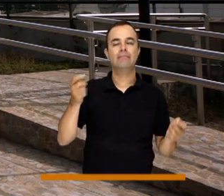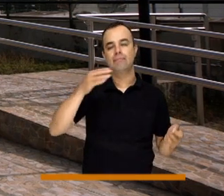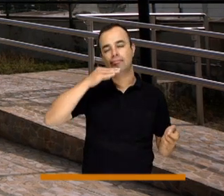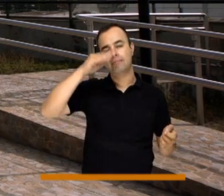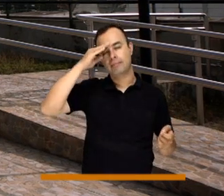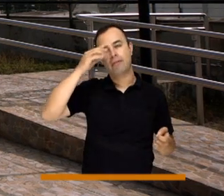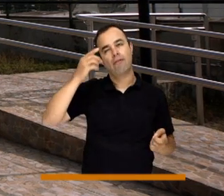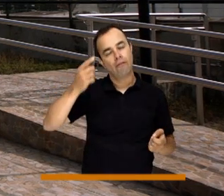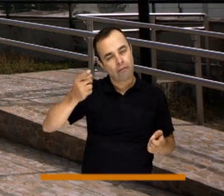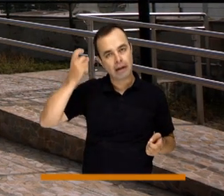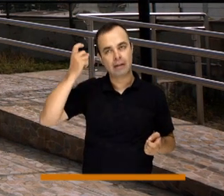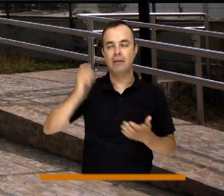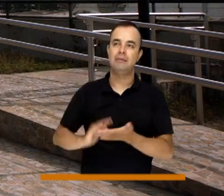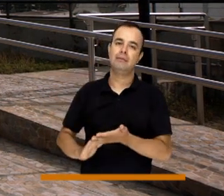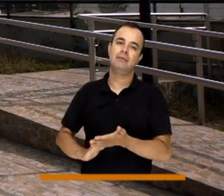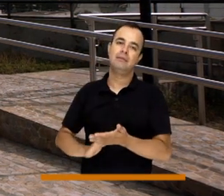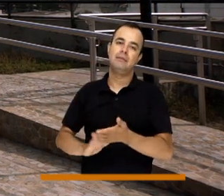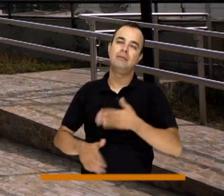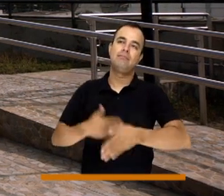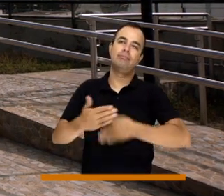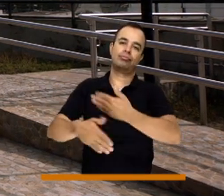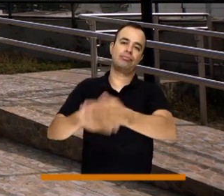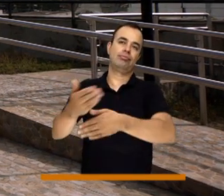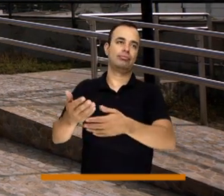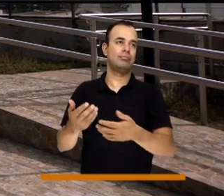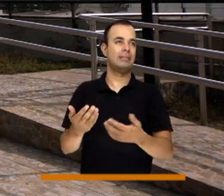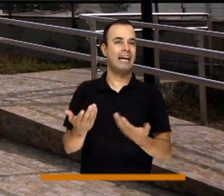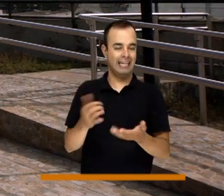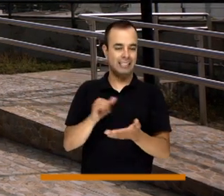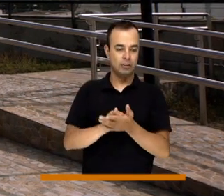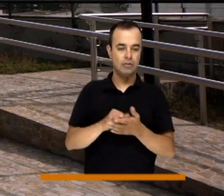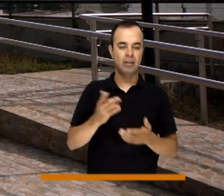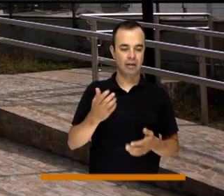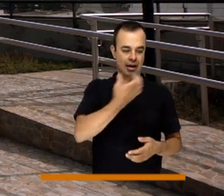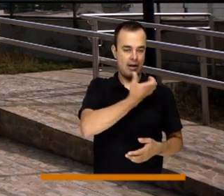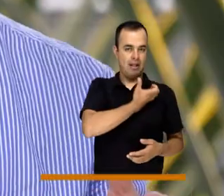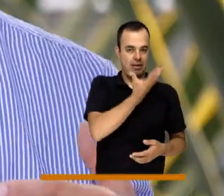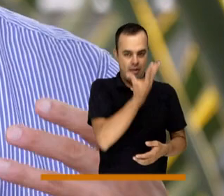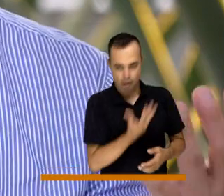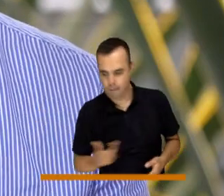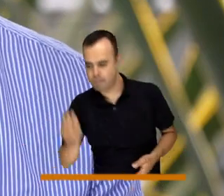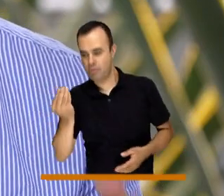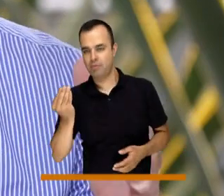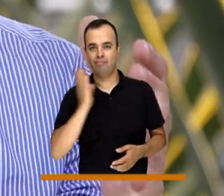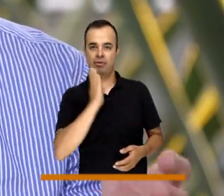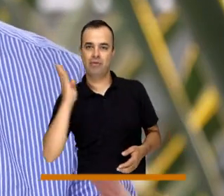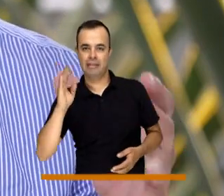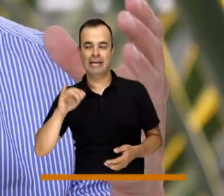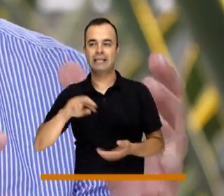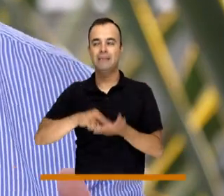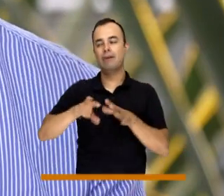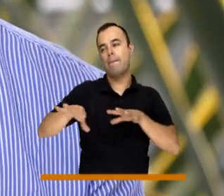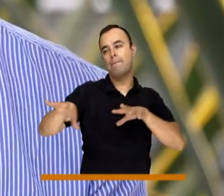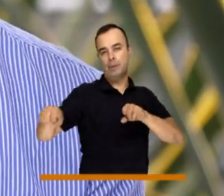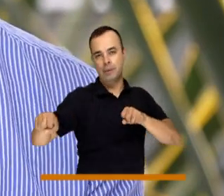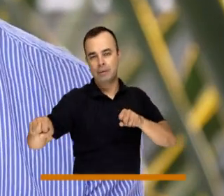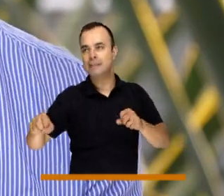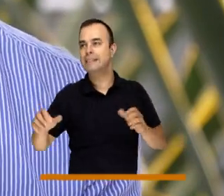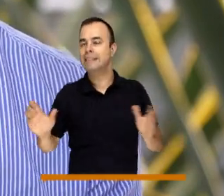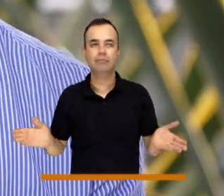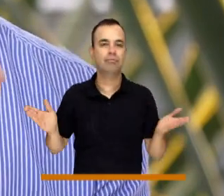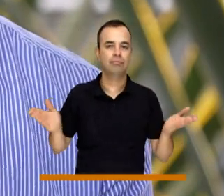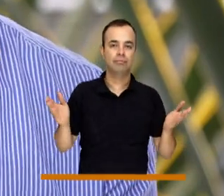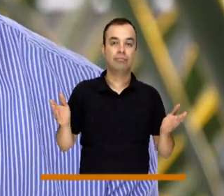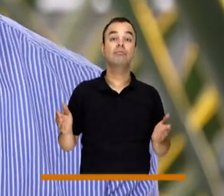que Medellín debería trabajar mucho hacia adelante, ya que tenemos una institucionalidad fuerte todavía, mucho por mejorar, pero evidentemente con capacidades